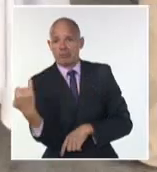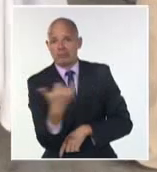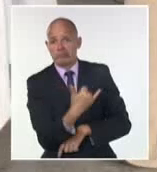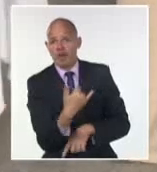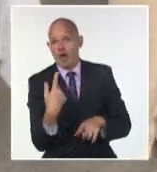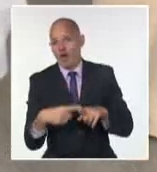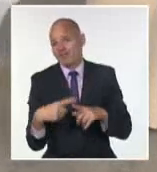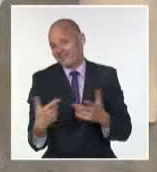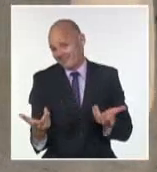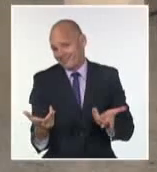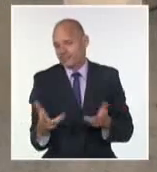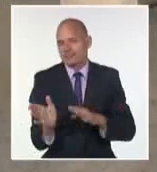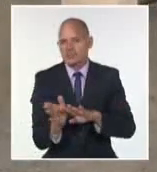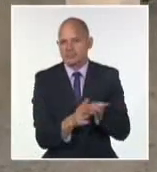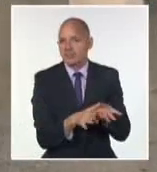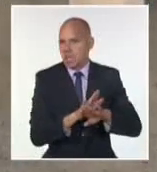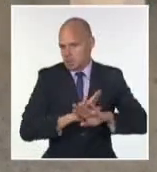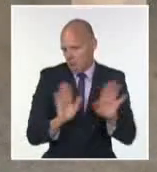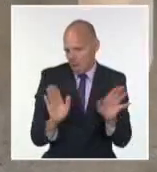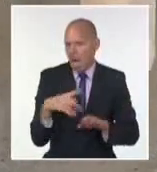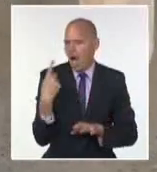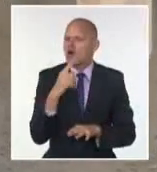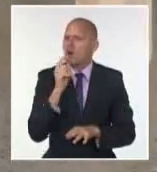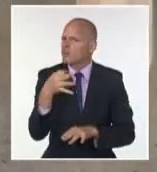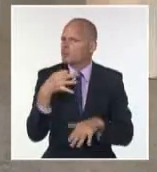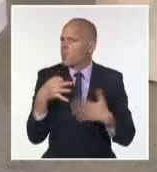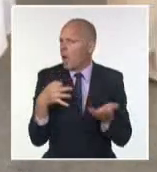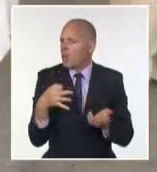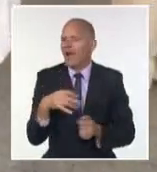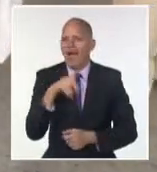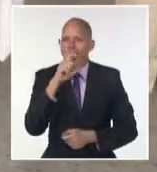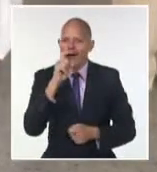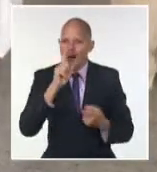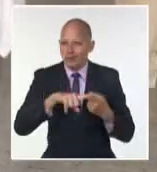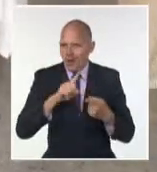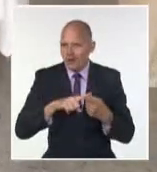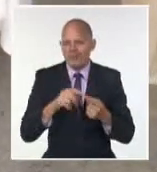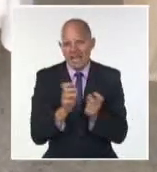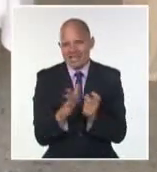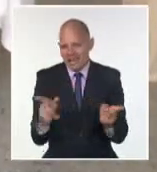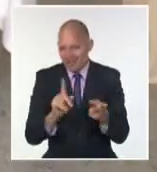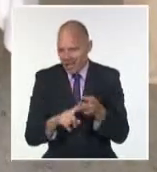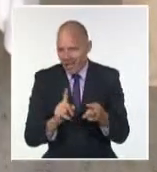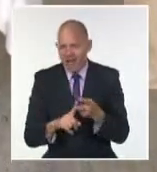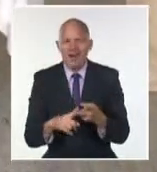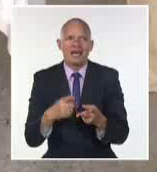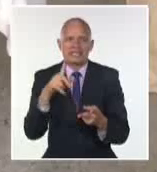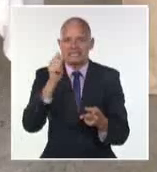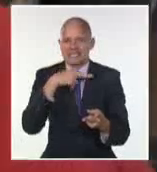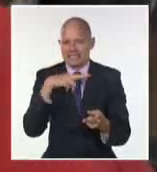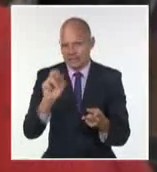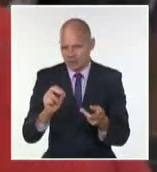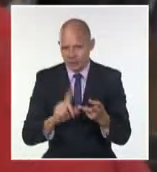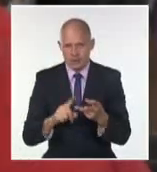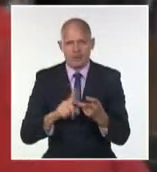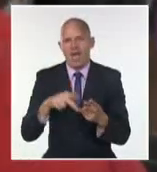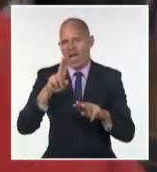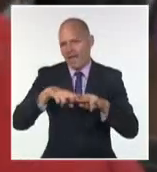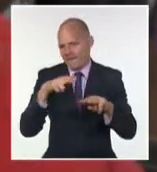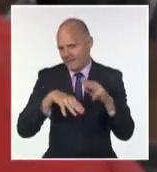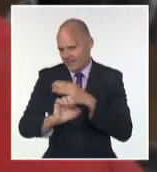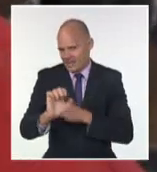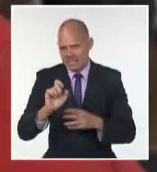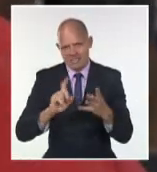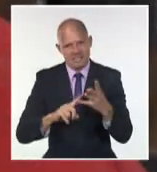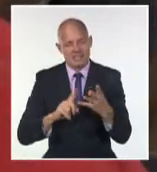céntricos, ¿no? Municipios como El Cotorro, Santiago de las Vegas, Habana del Este y El Cerro han evidenciado los aportes de este